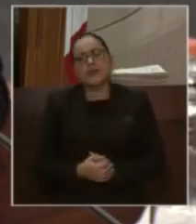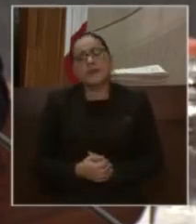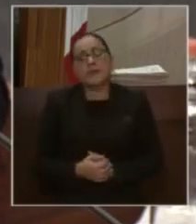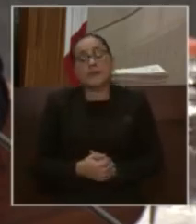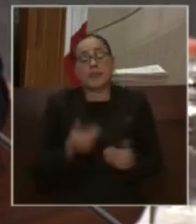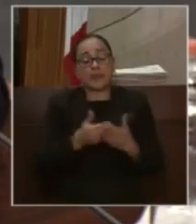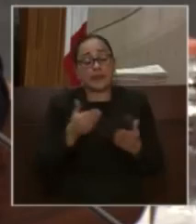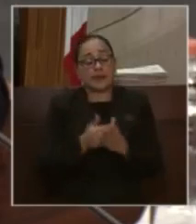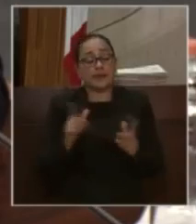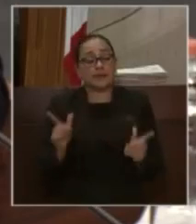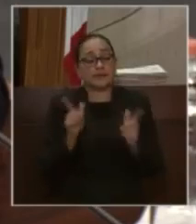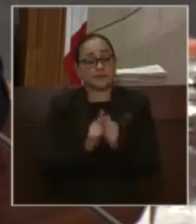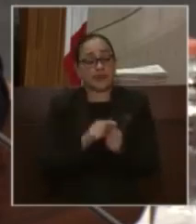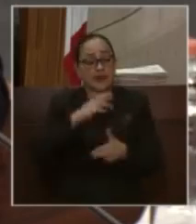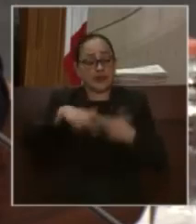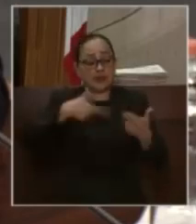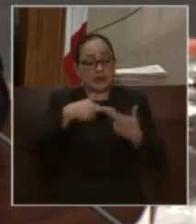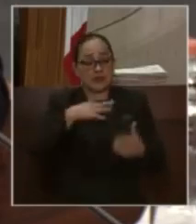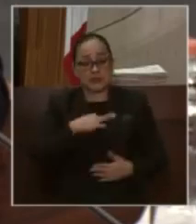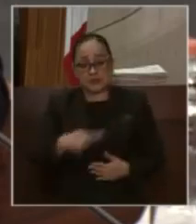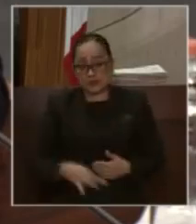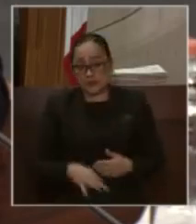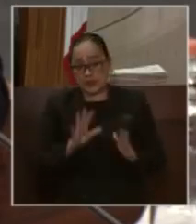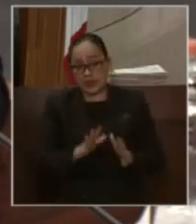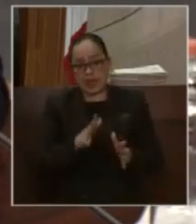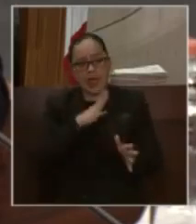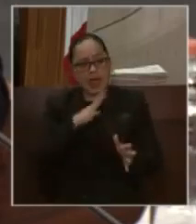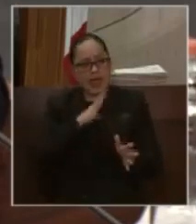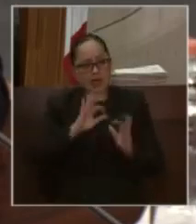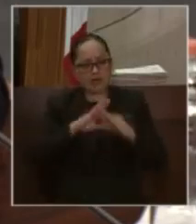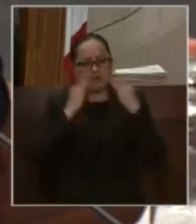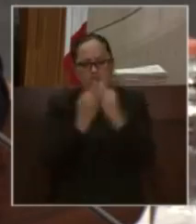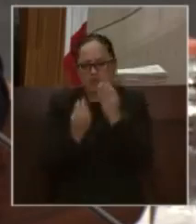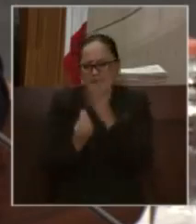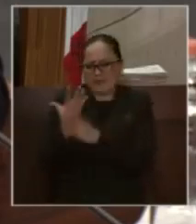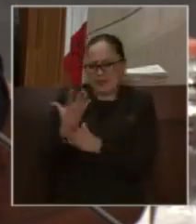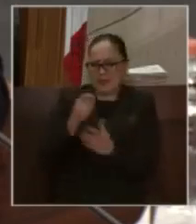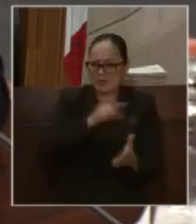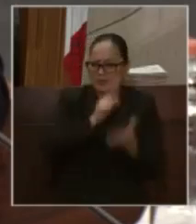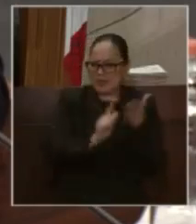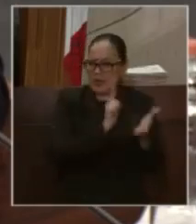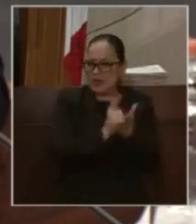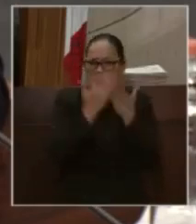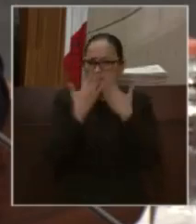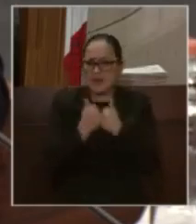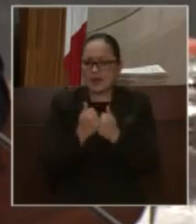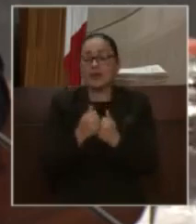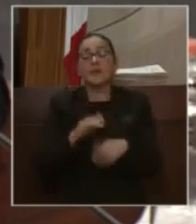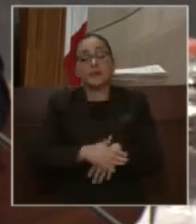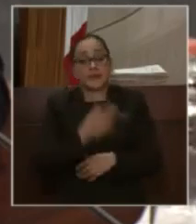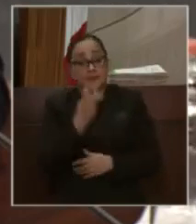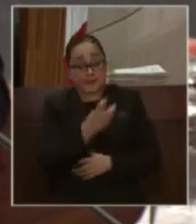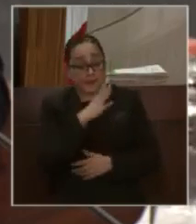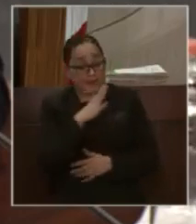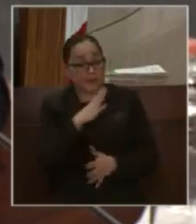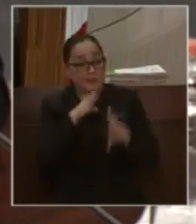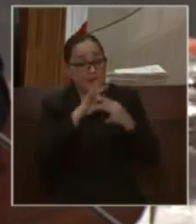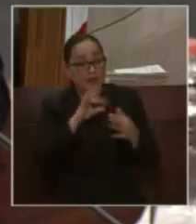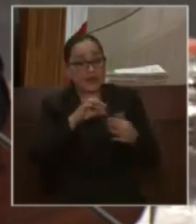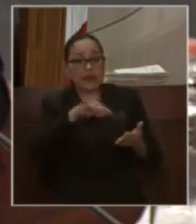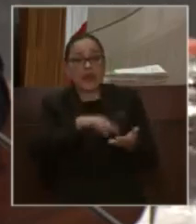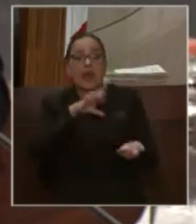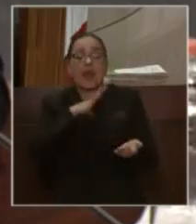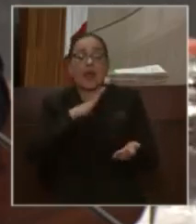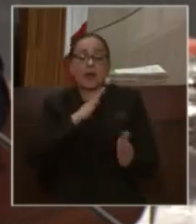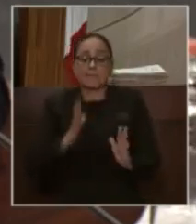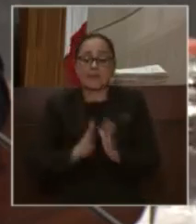se concluye que la Sala Toluca desarrolló un procedimiento de asignación que no se ajustó a lo previsto en ley, en el que además limitó injustificadamente